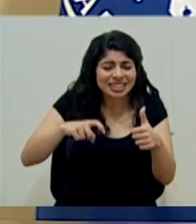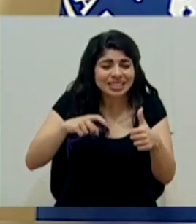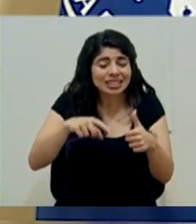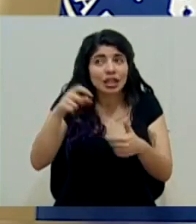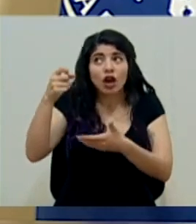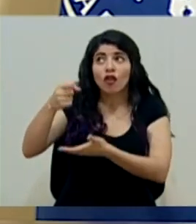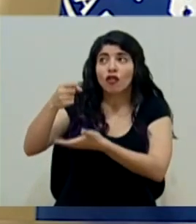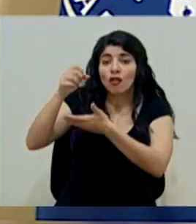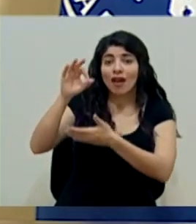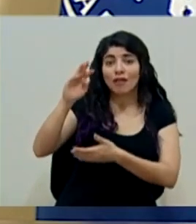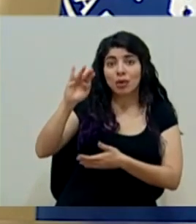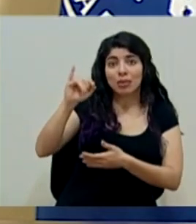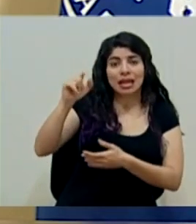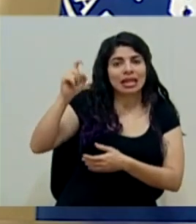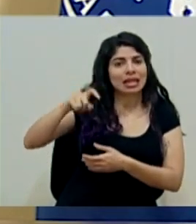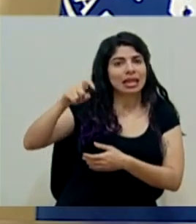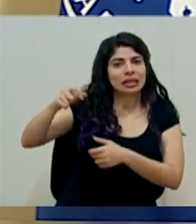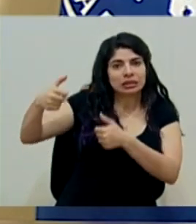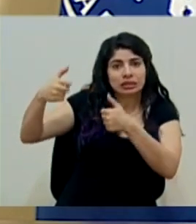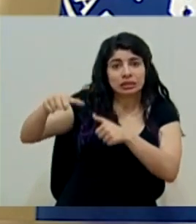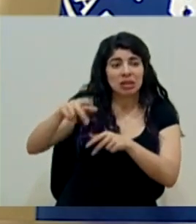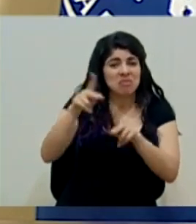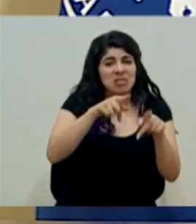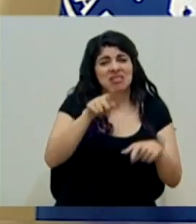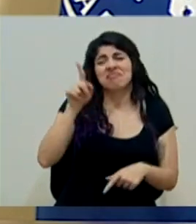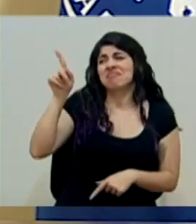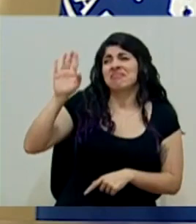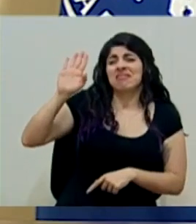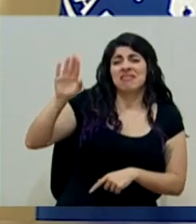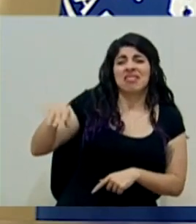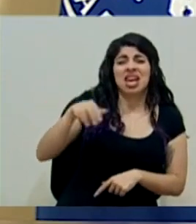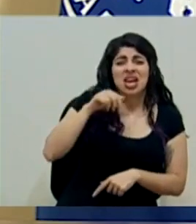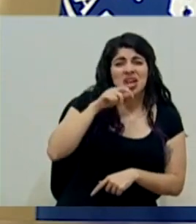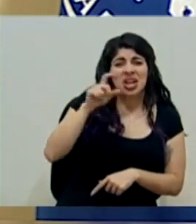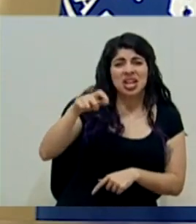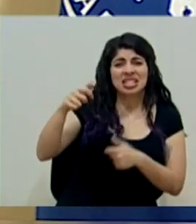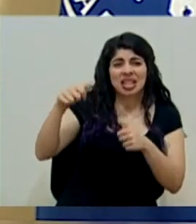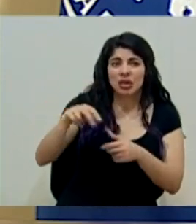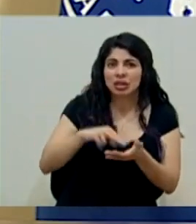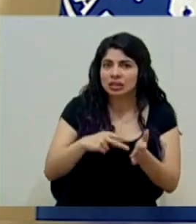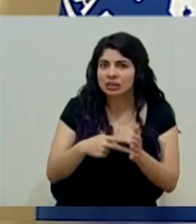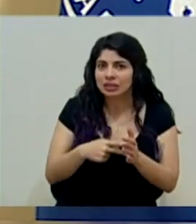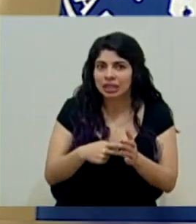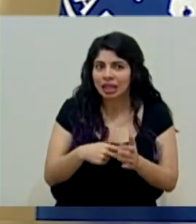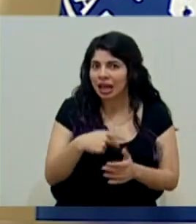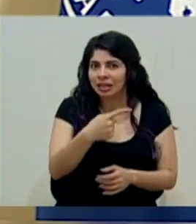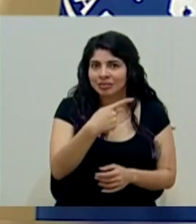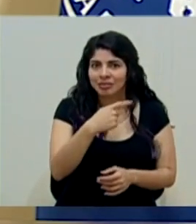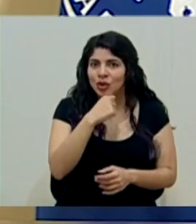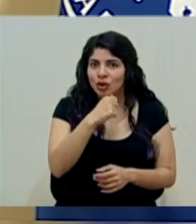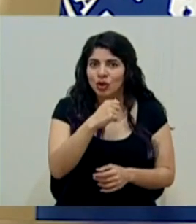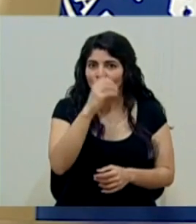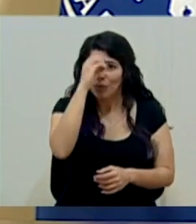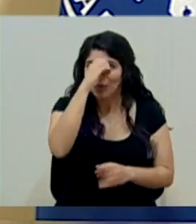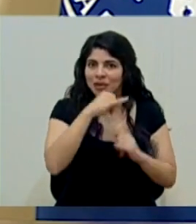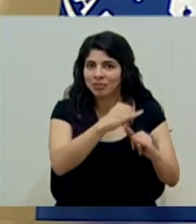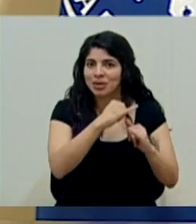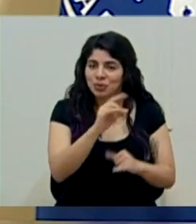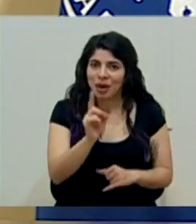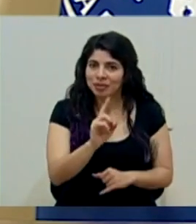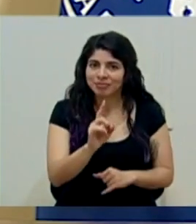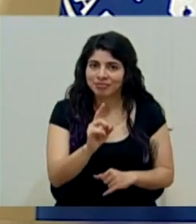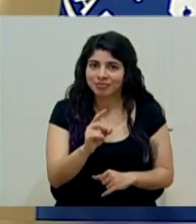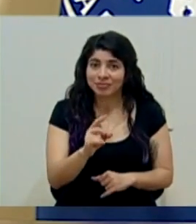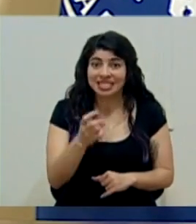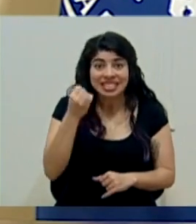con el Fondo. Cualquier persona que diga que no es necesario el acuerdo, no compartimos en absoluto esa opinión,